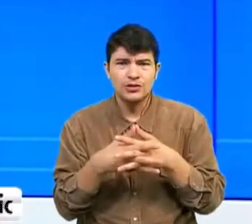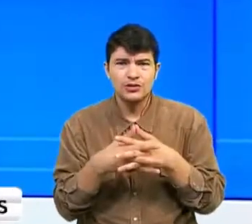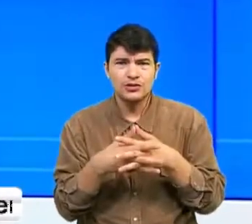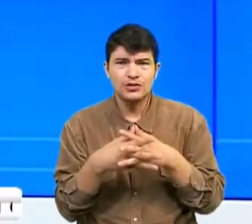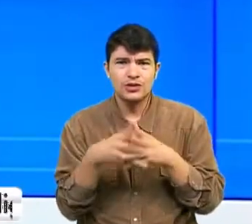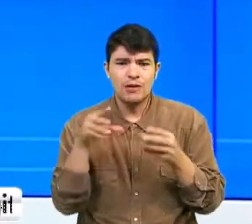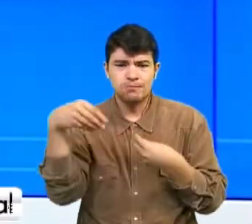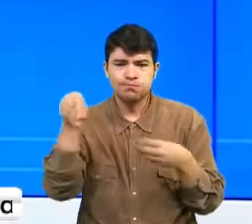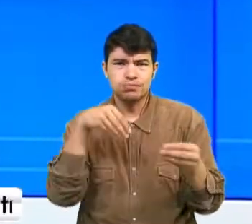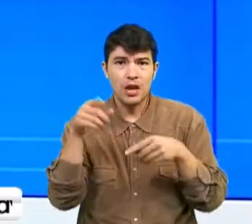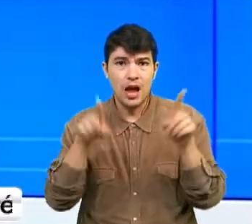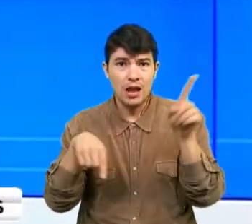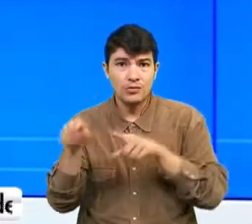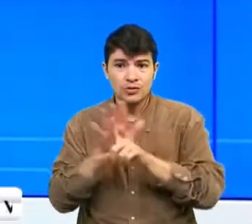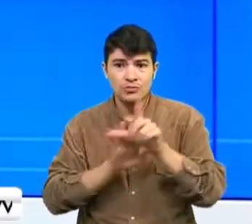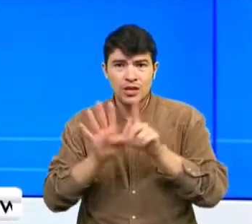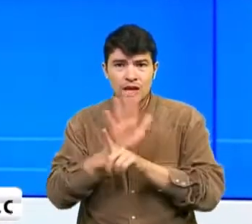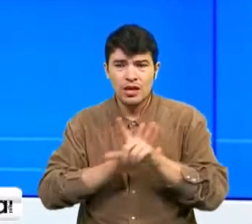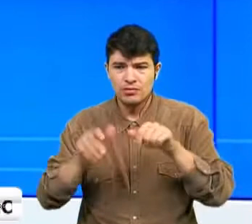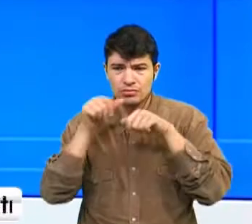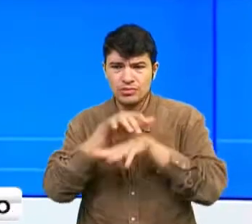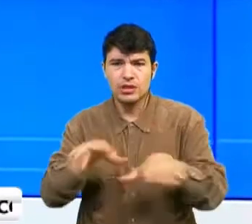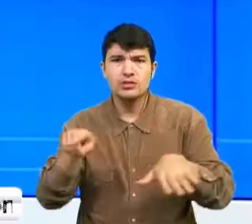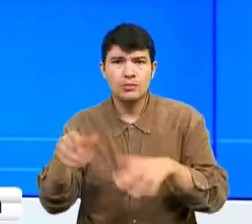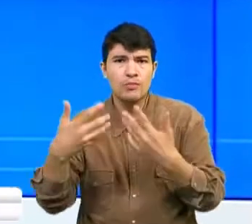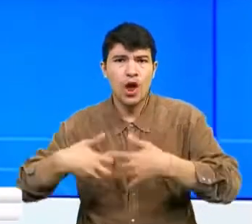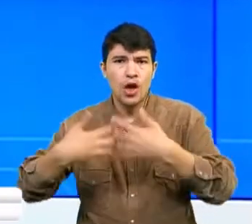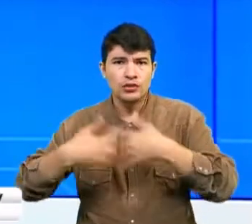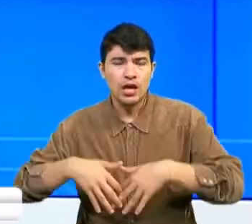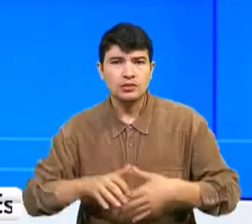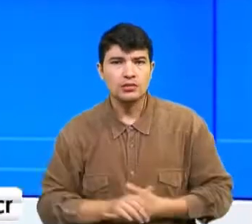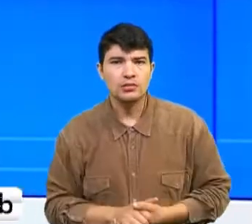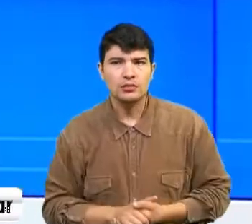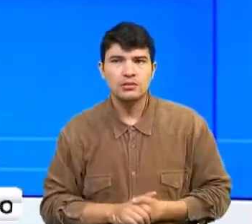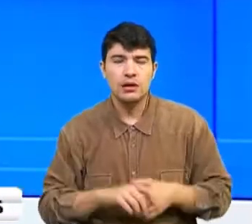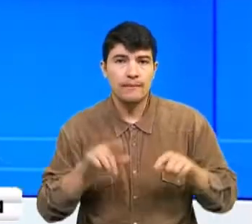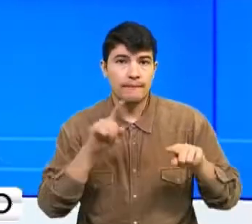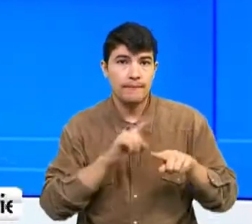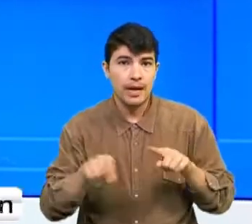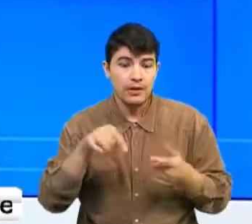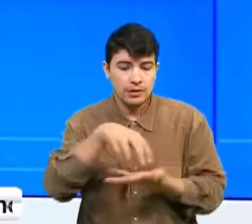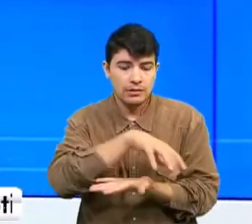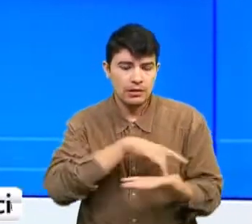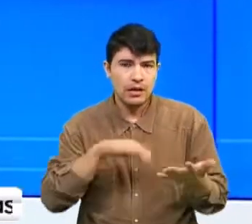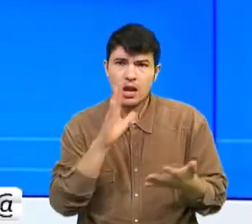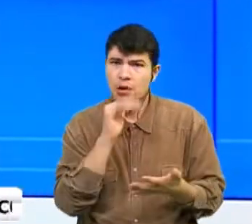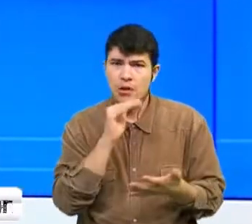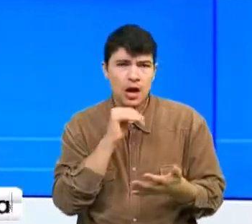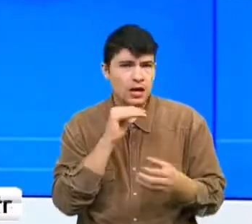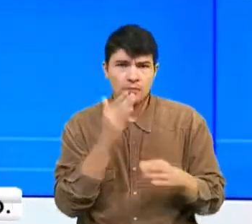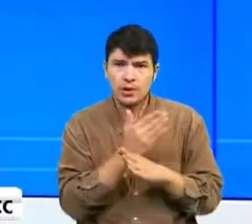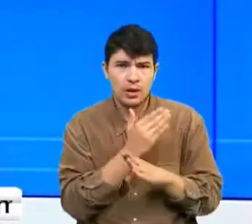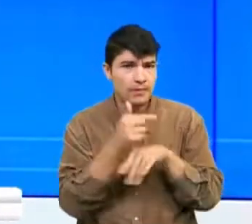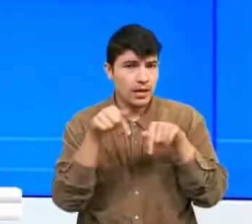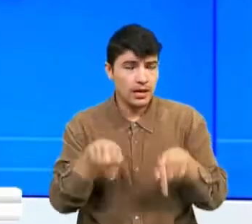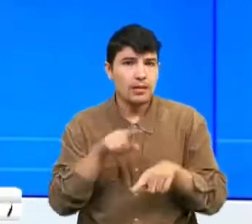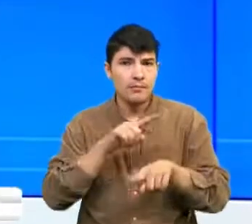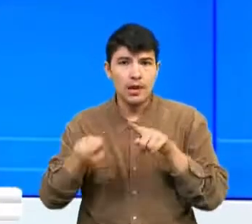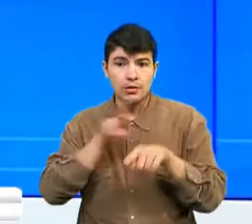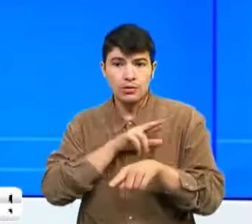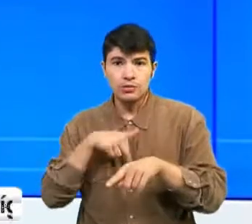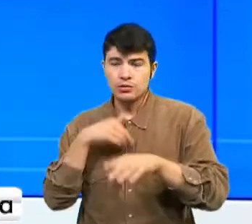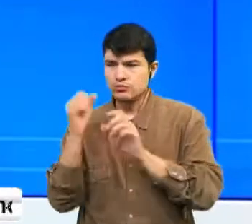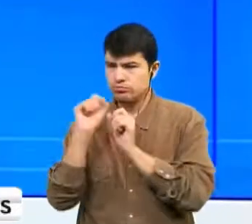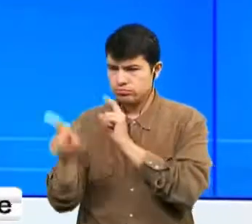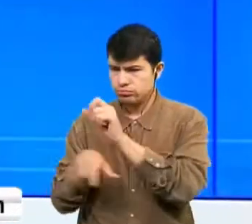una serie de videos por internet donde se muestra su producción. Aunque en Santander, al parecer, aún no se ha visto este fenómeno, consultamos con diferentes organismos